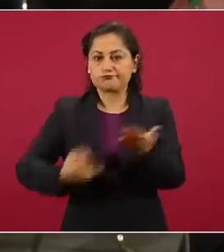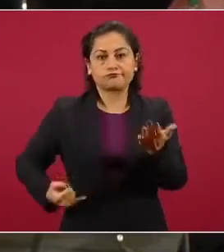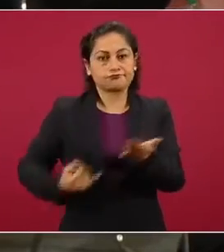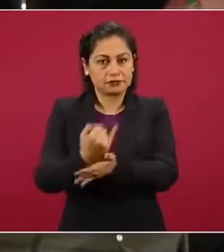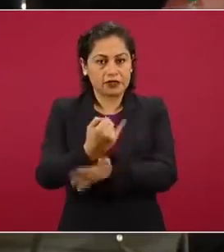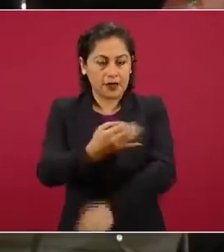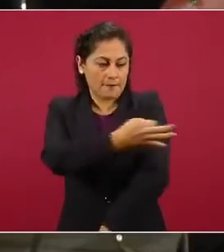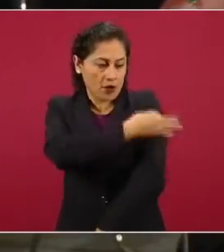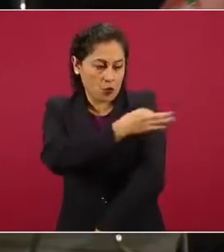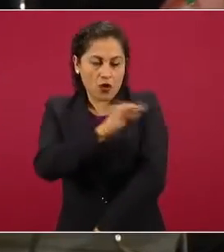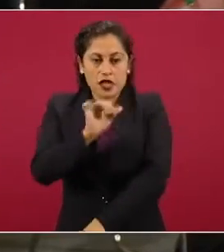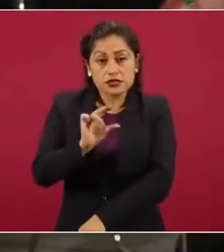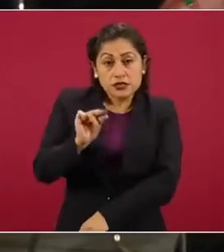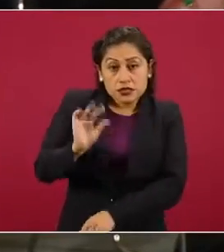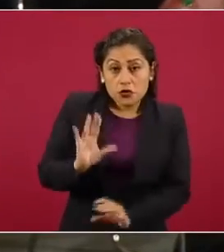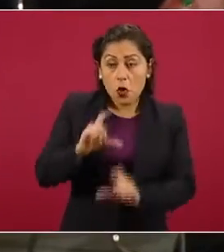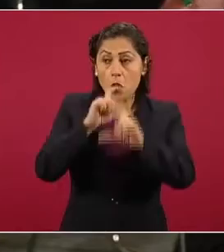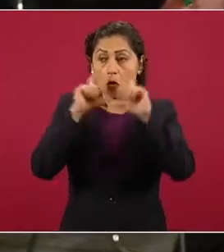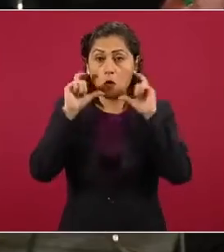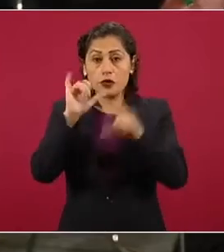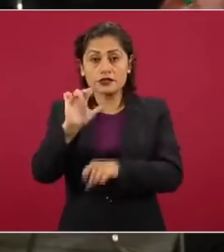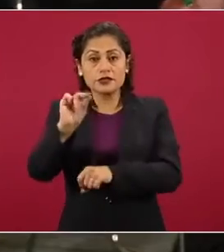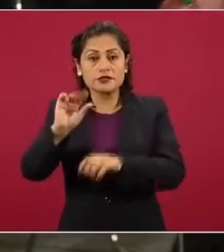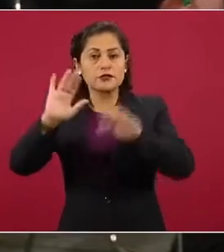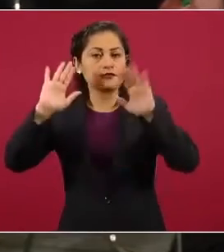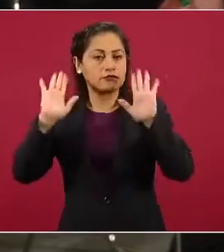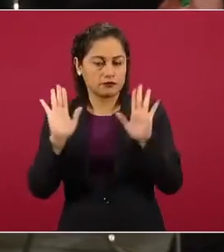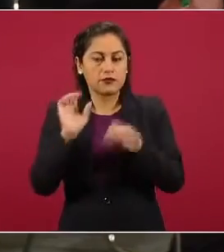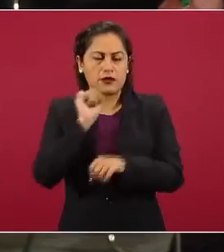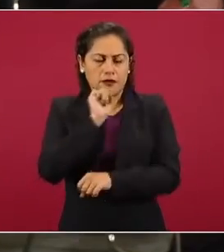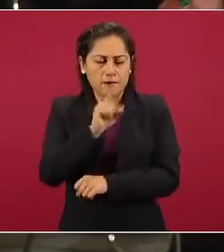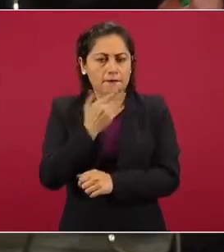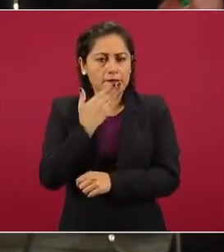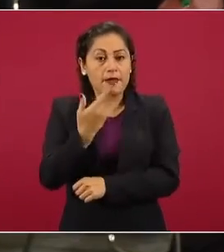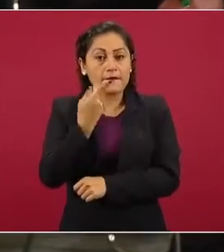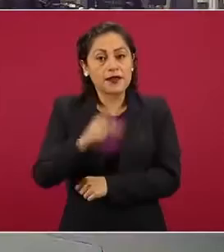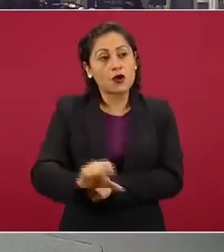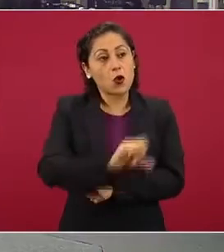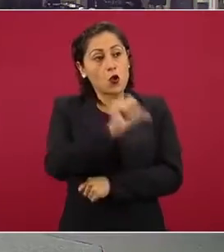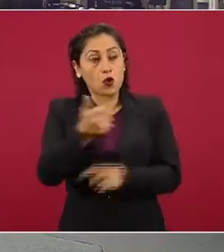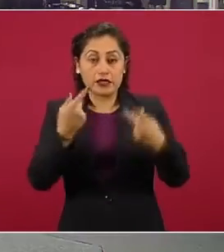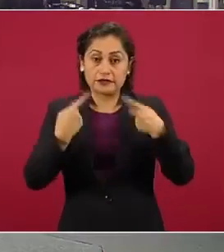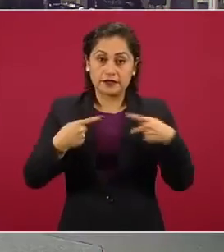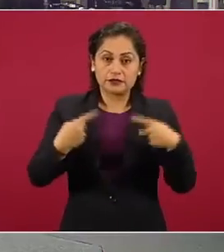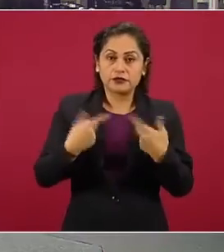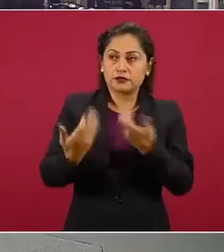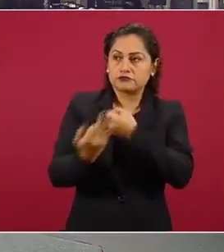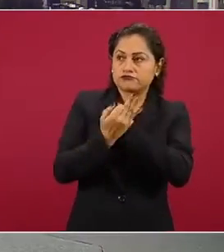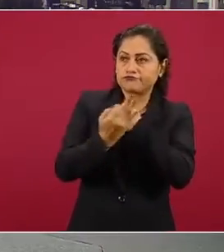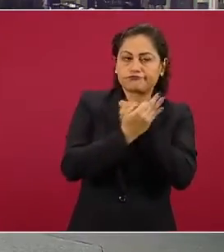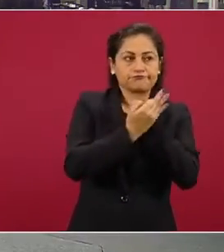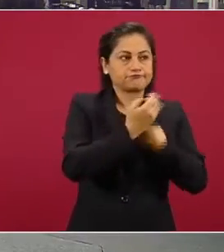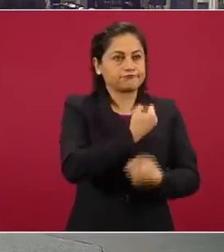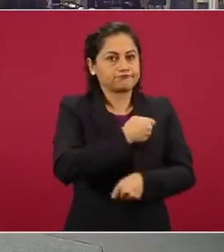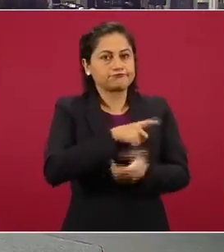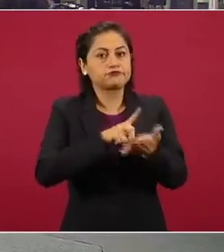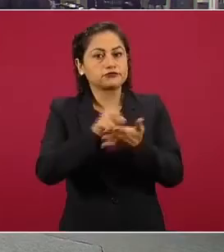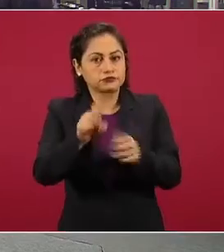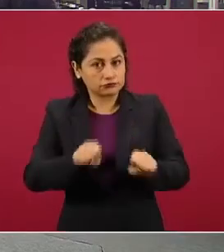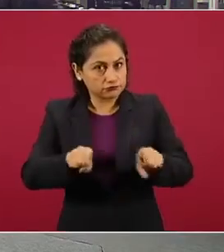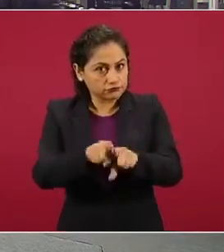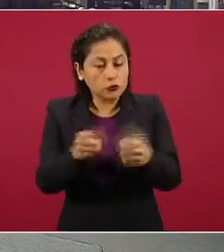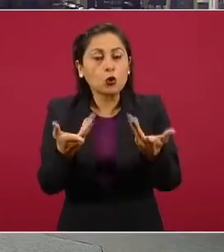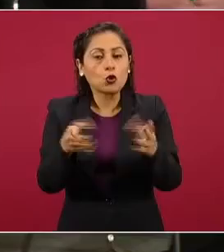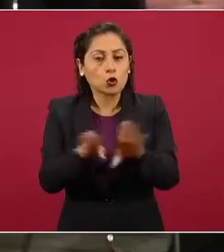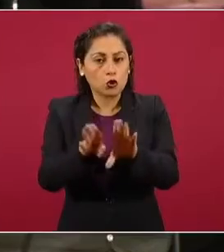usar cubrebocas o no, y también pues el derecho que tiene toda la población a la salud. Me gustaría preguntarle cómo se